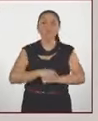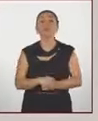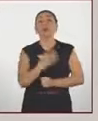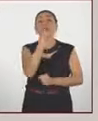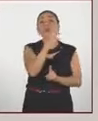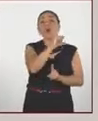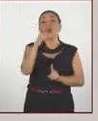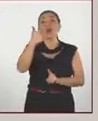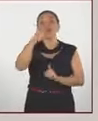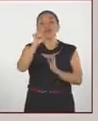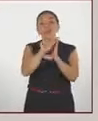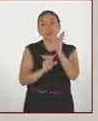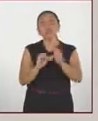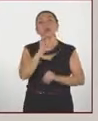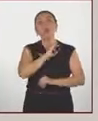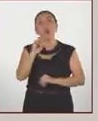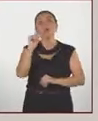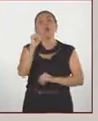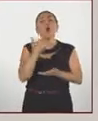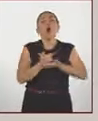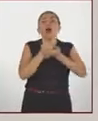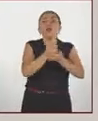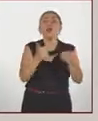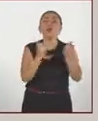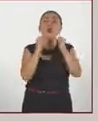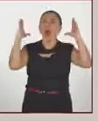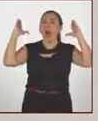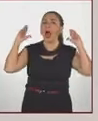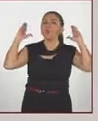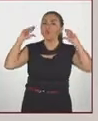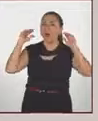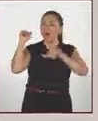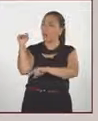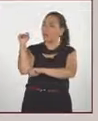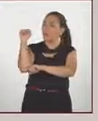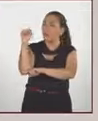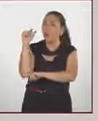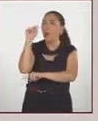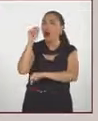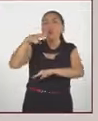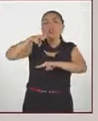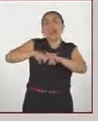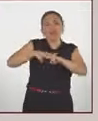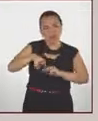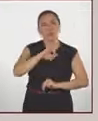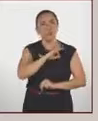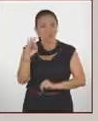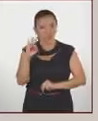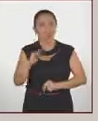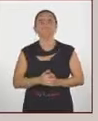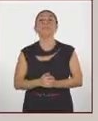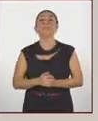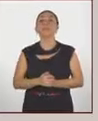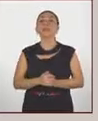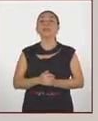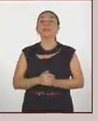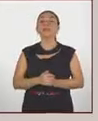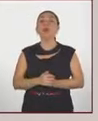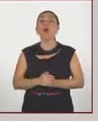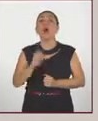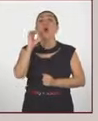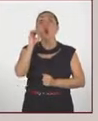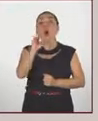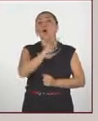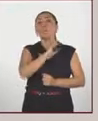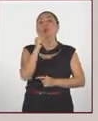una almohadita o algo así, total que el bebé pueda estar sentado, ¿no? Pueda voltearse